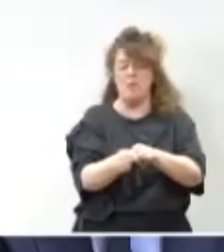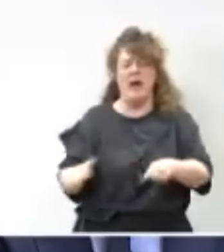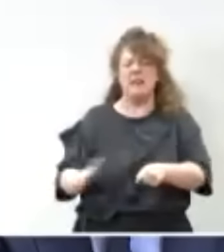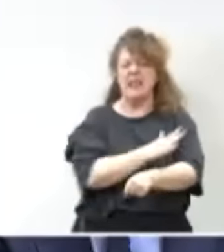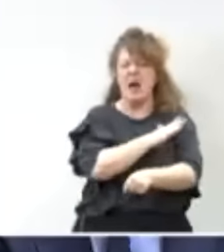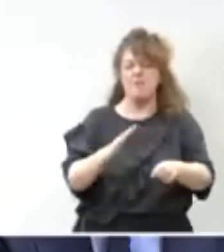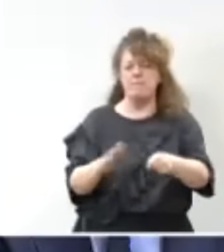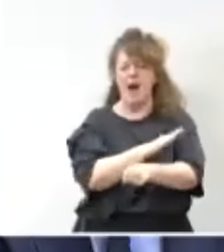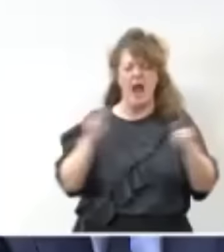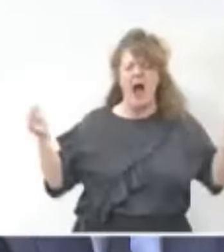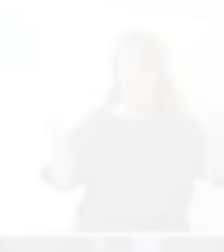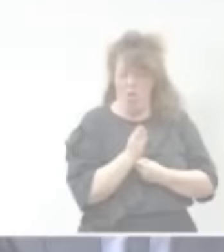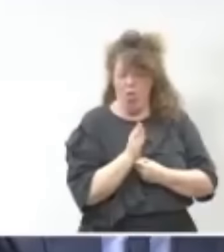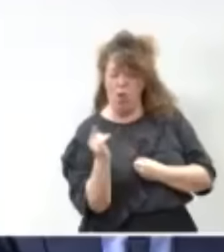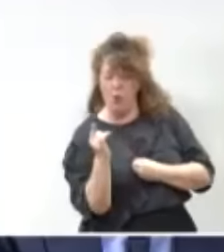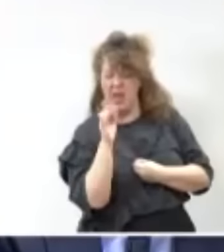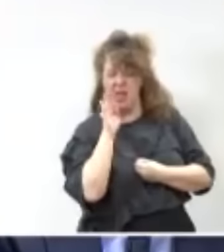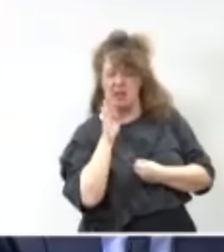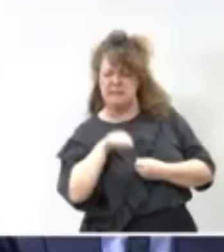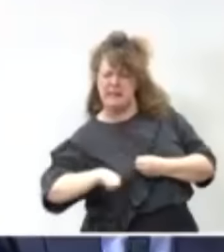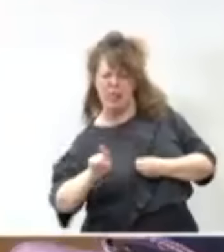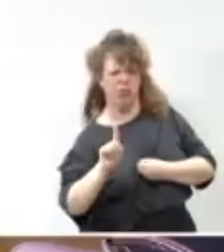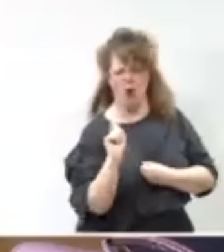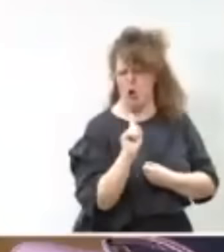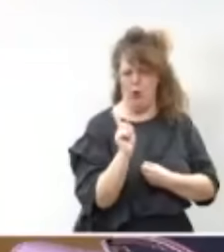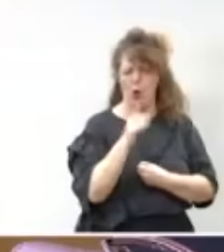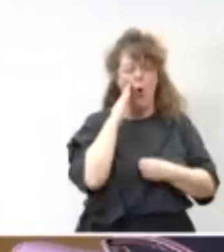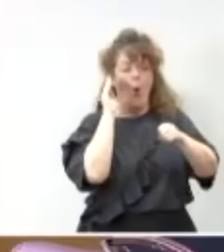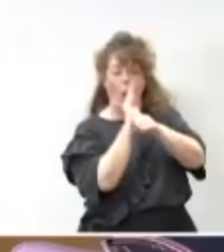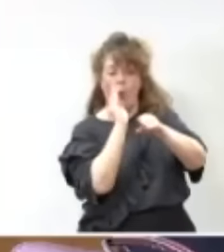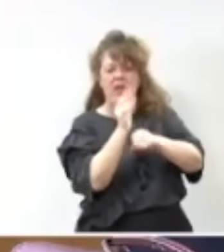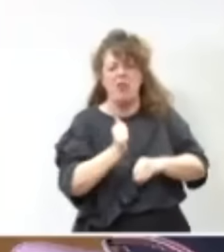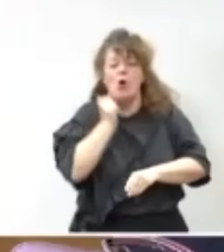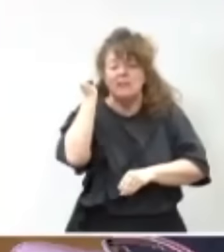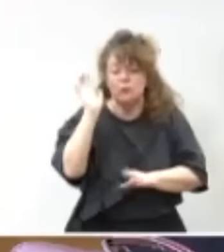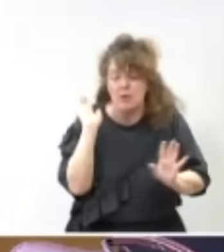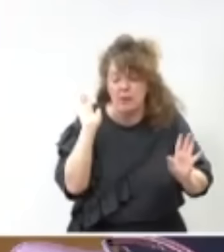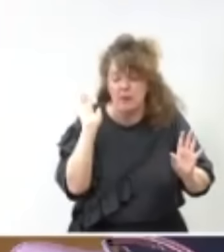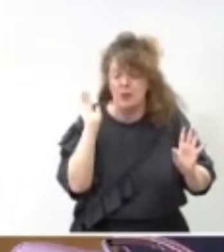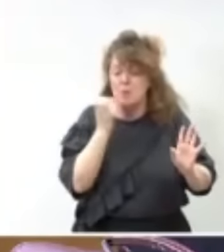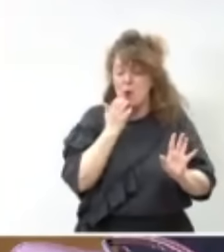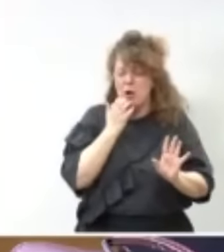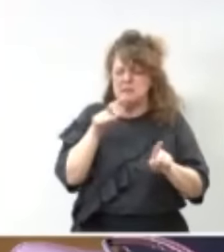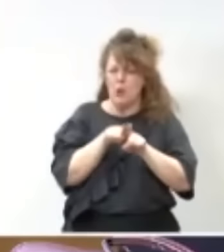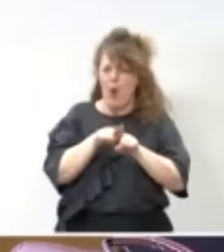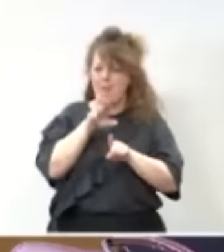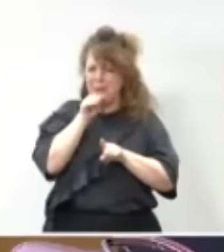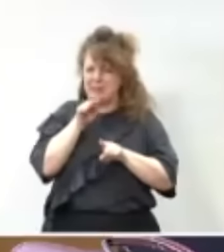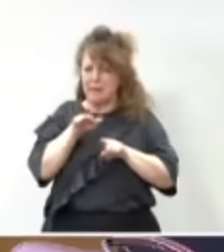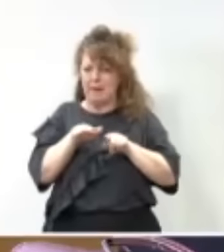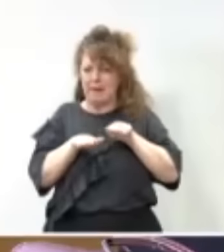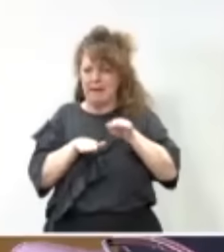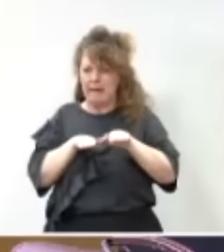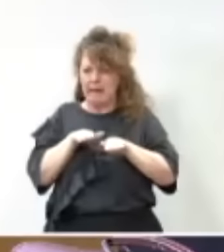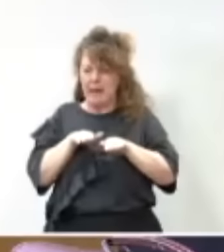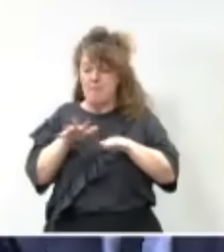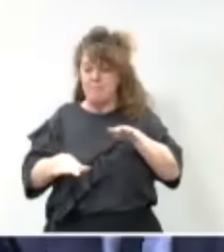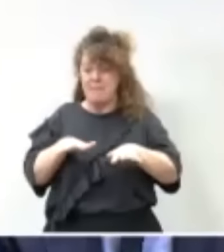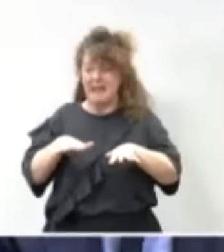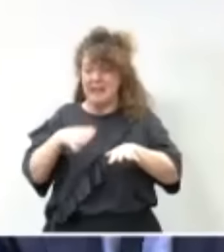el epicentro de la corrupción. Sí le diré una cosa, tenga cuidado con la casualidad porque si anda como un pato, con patas de